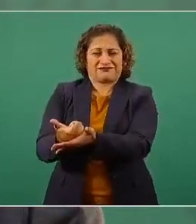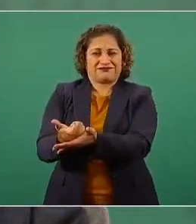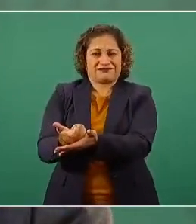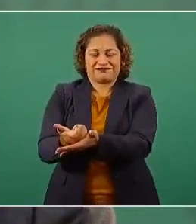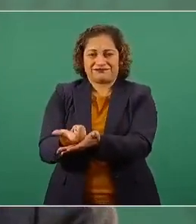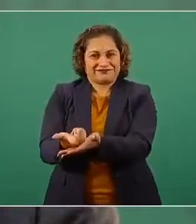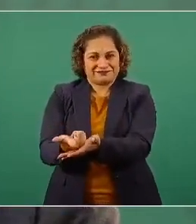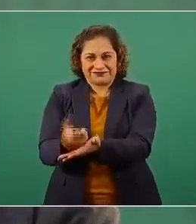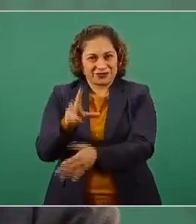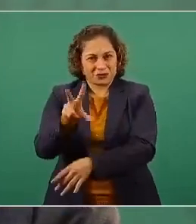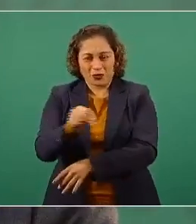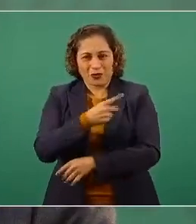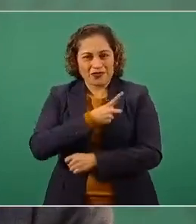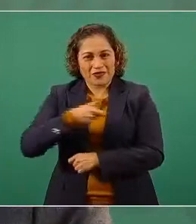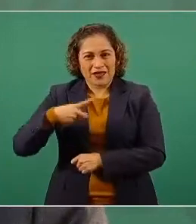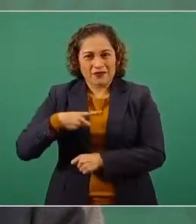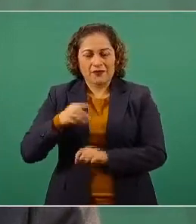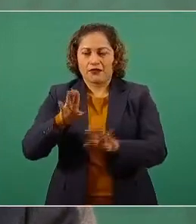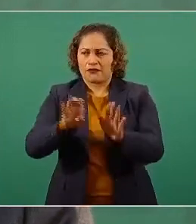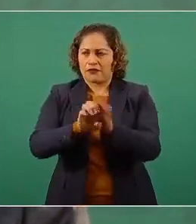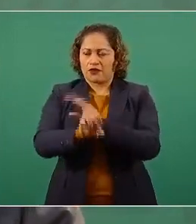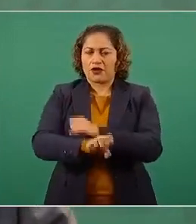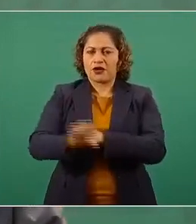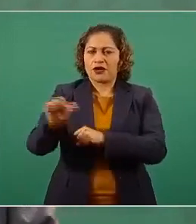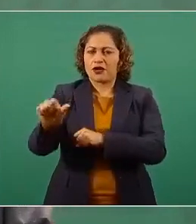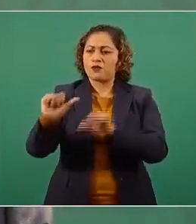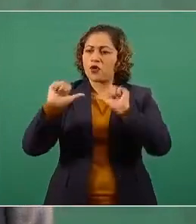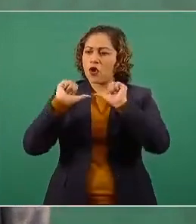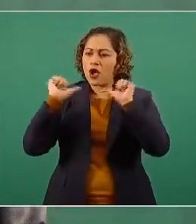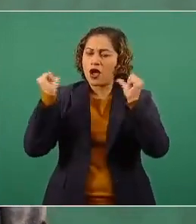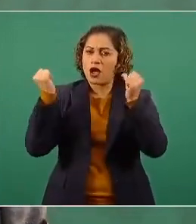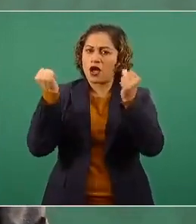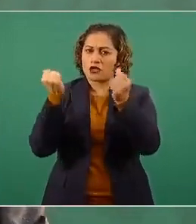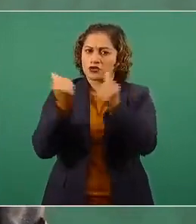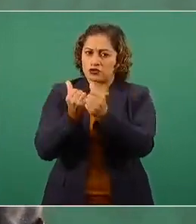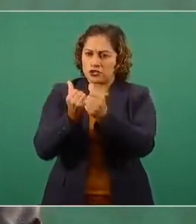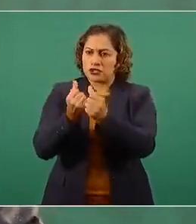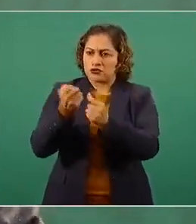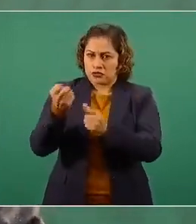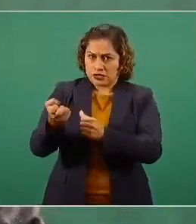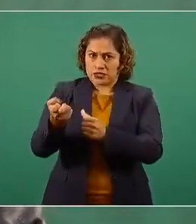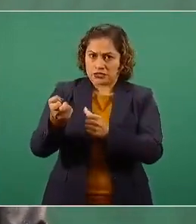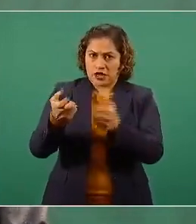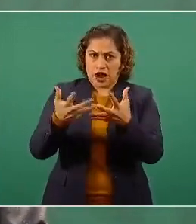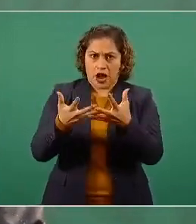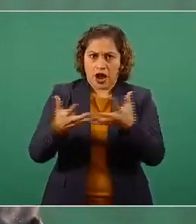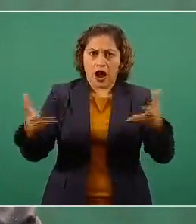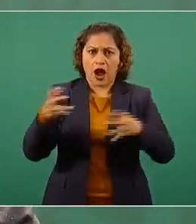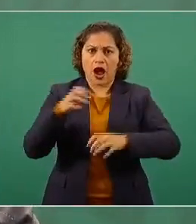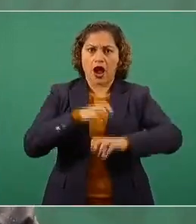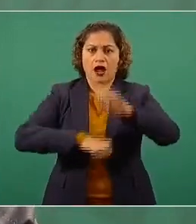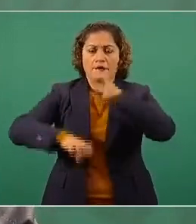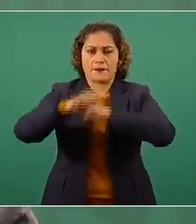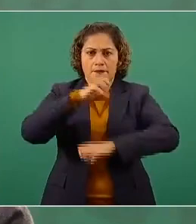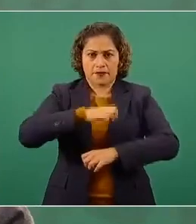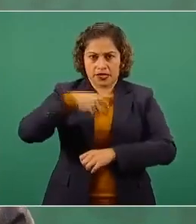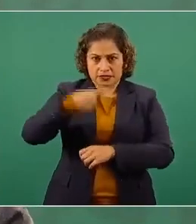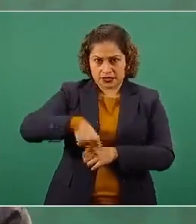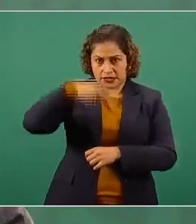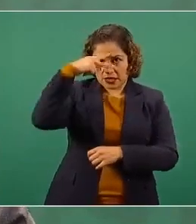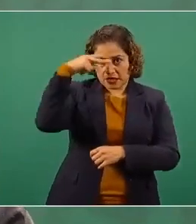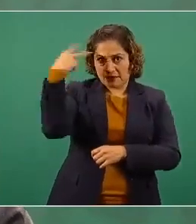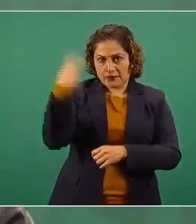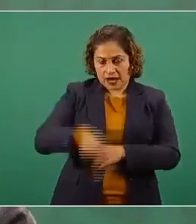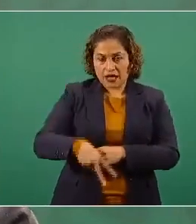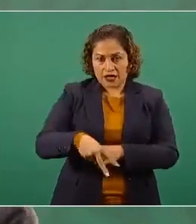asociaciones en donde las grandes empresas de México, no todas